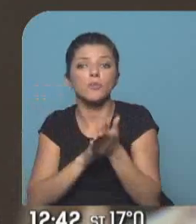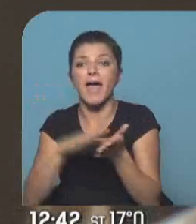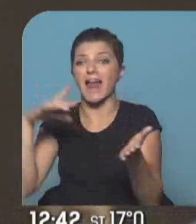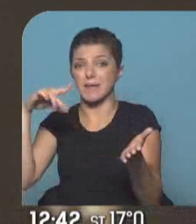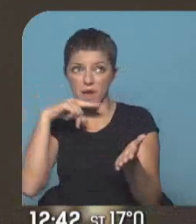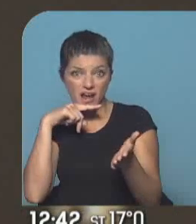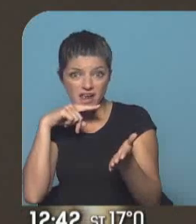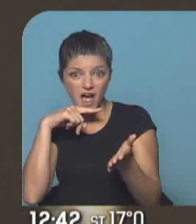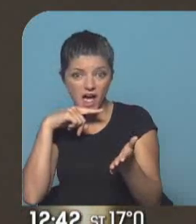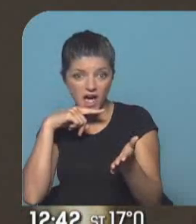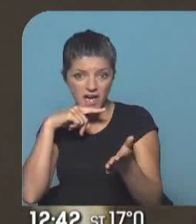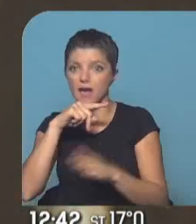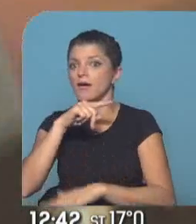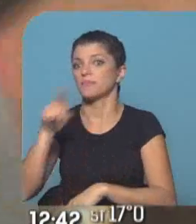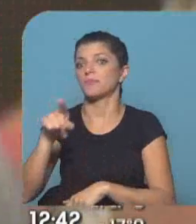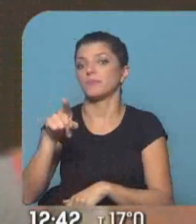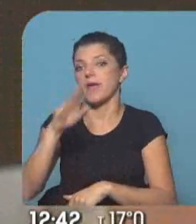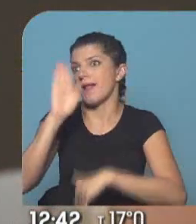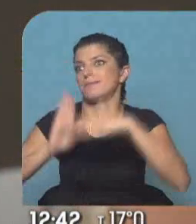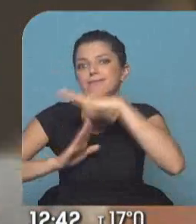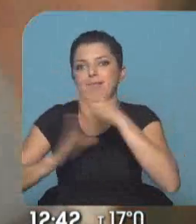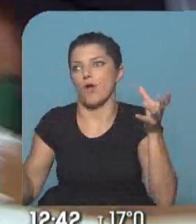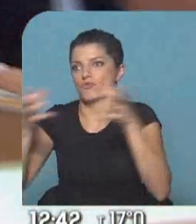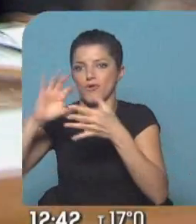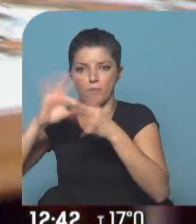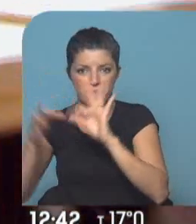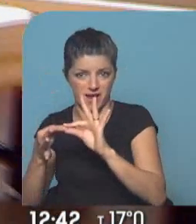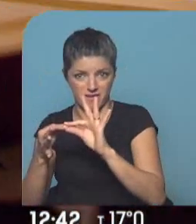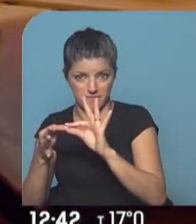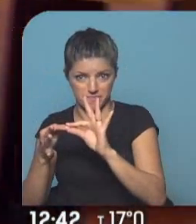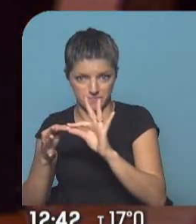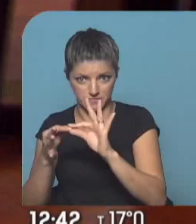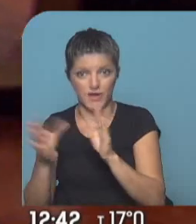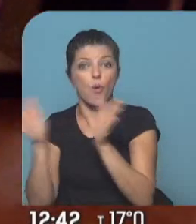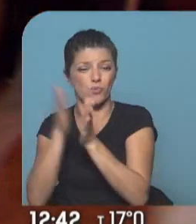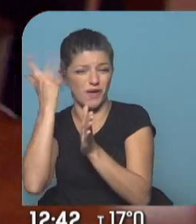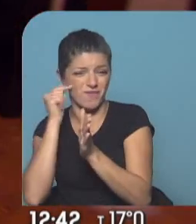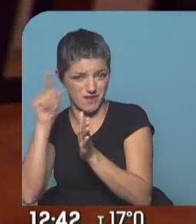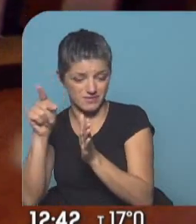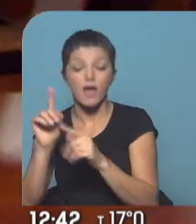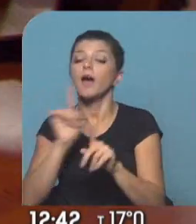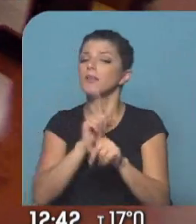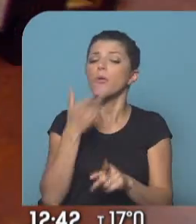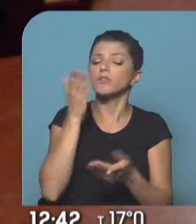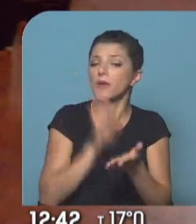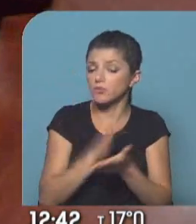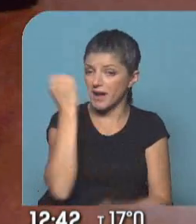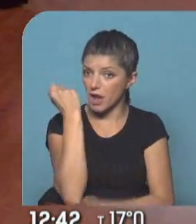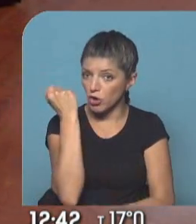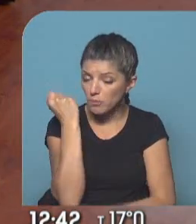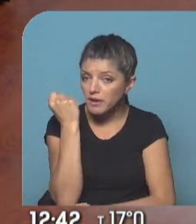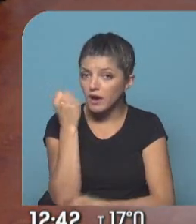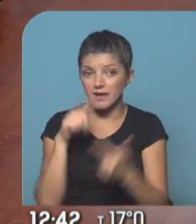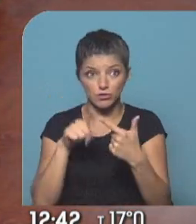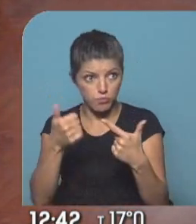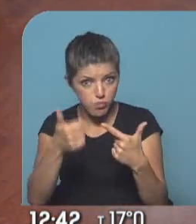seguir siendo uno de el eje, digamos, de la Unión Europea junto con Francia. No está en juego tampoco el modelo económico, un modelo económico que fue muy